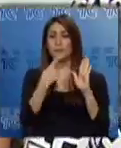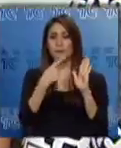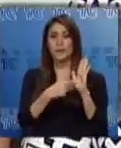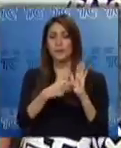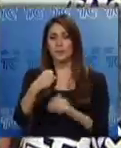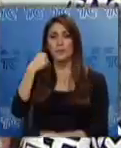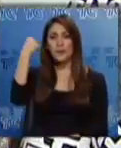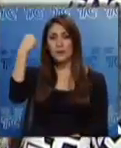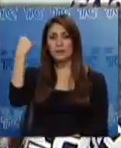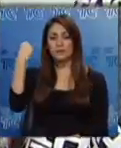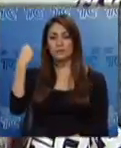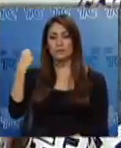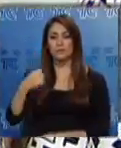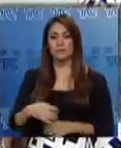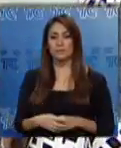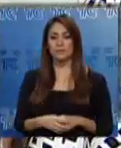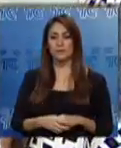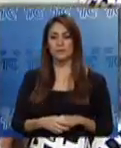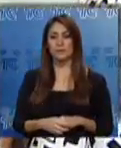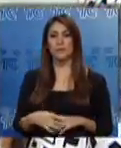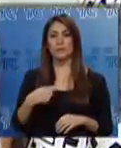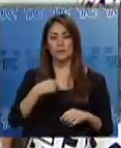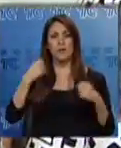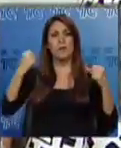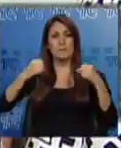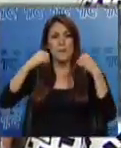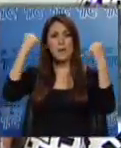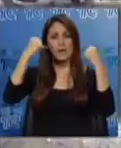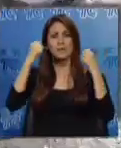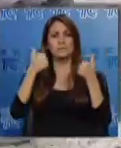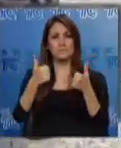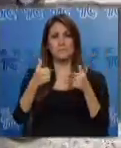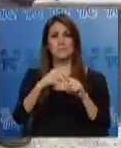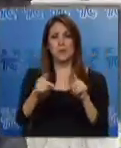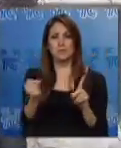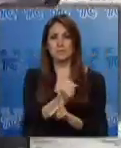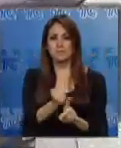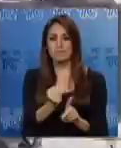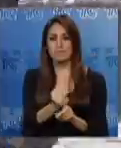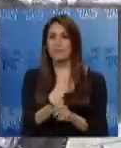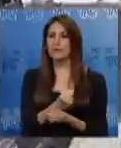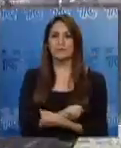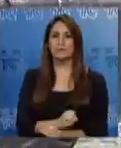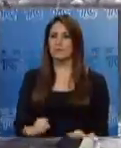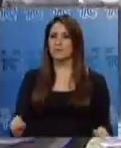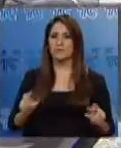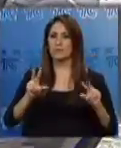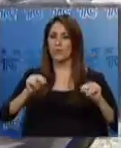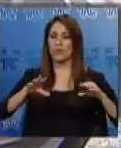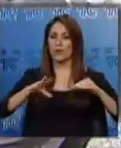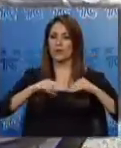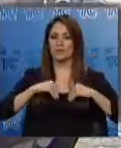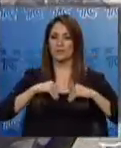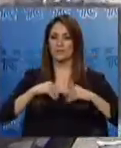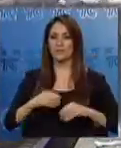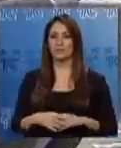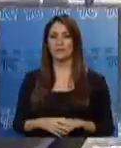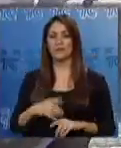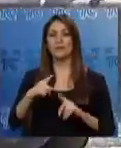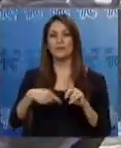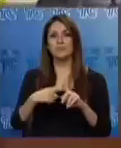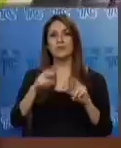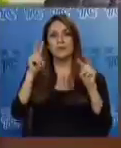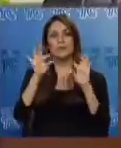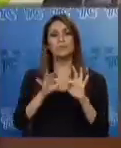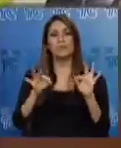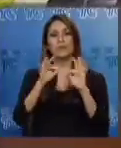de manifestarnos no de agredir no de dañar tras la reunión con el coordinador de la unu en Quito se acordó mantener un diálogo